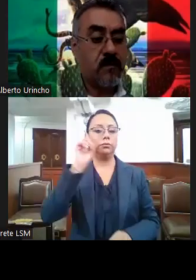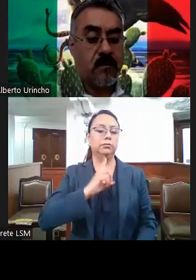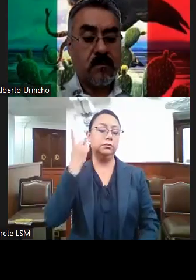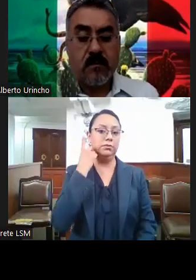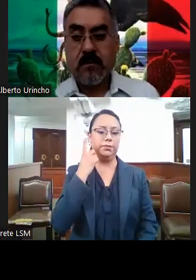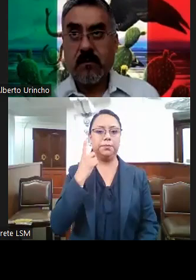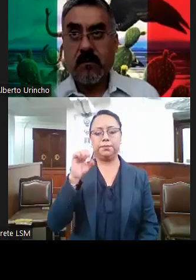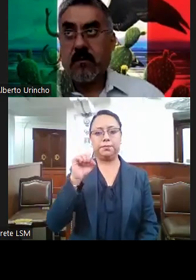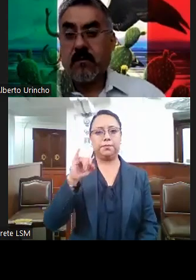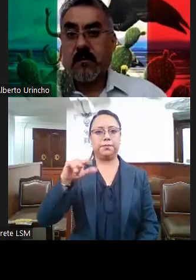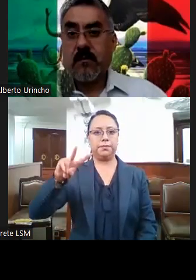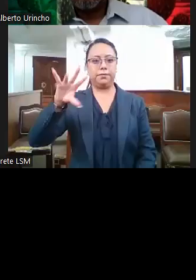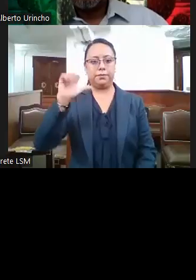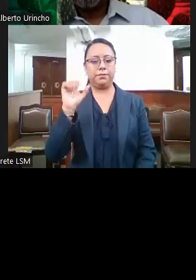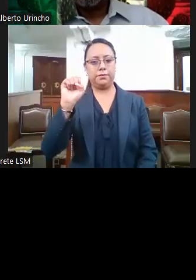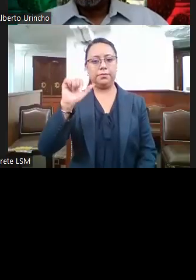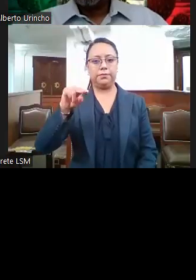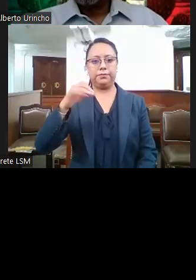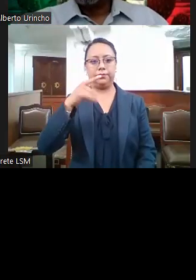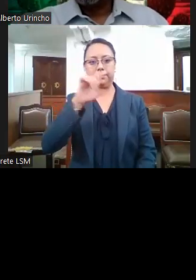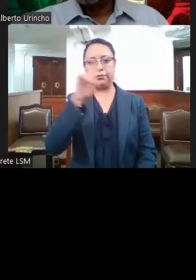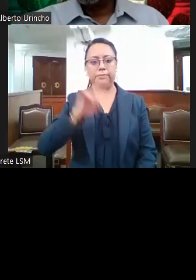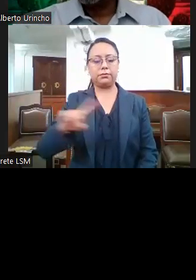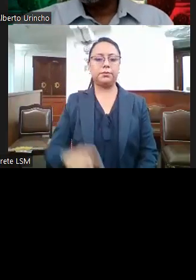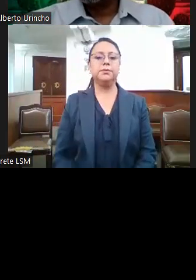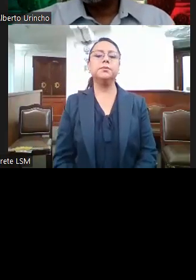Silvia Sánchez Barrios.